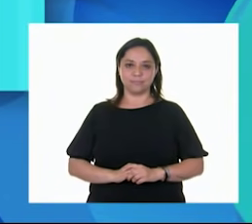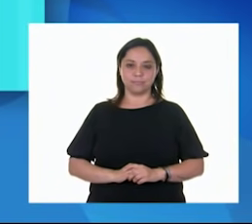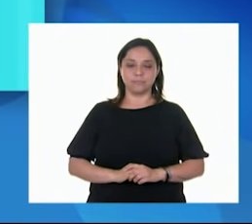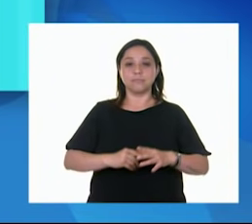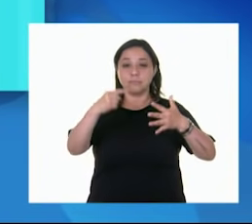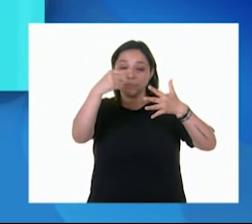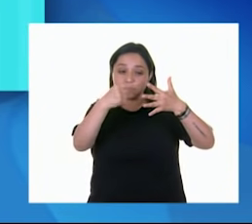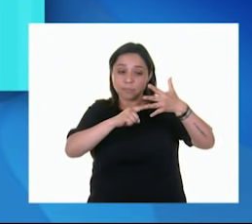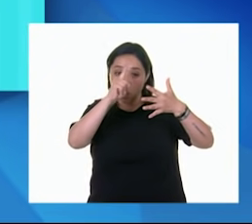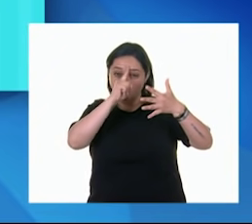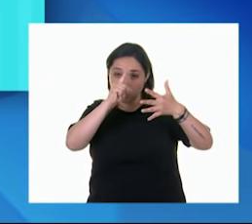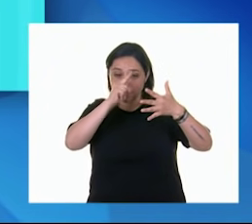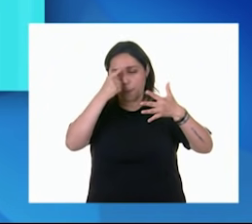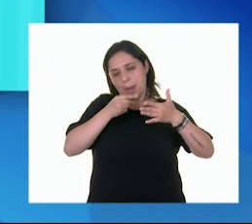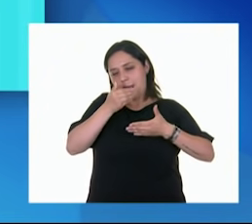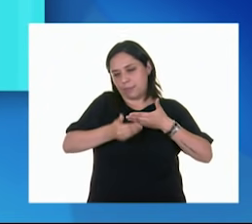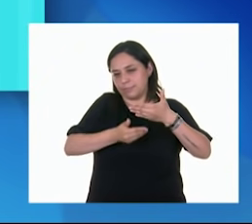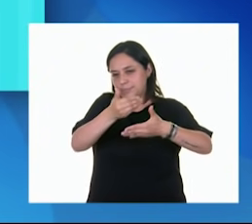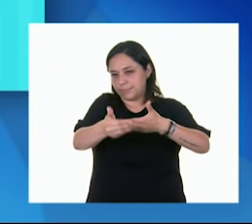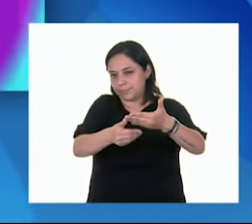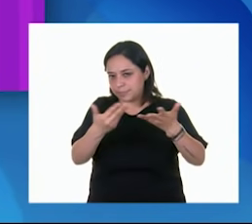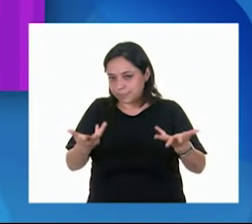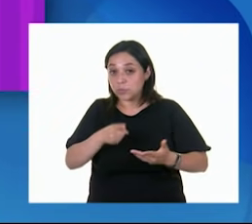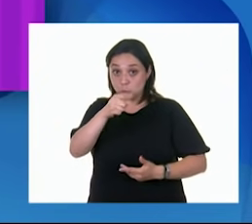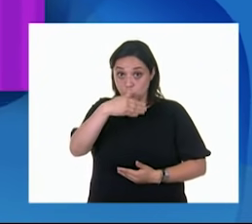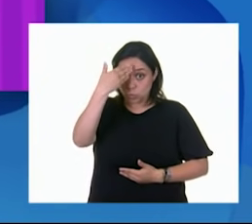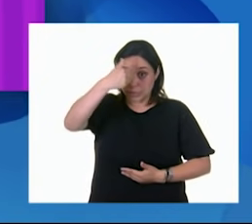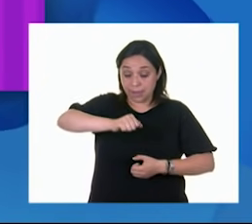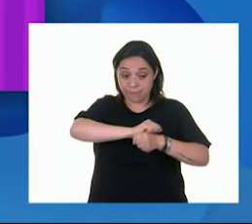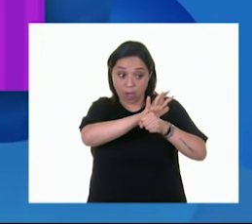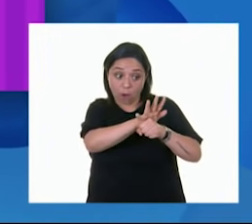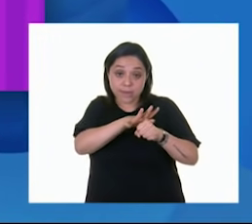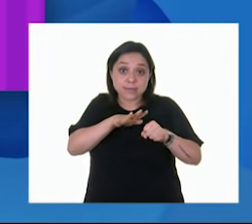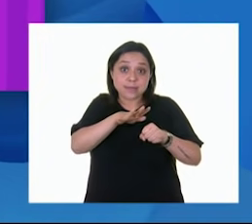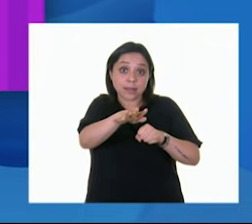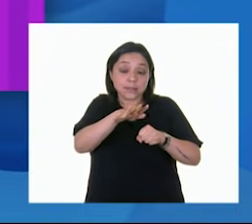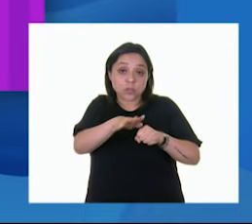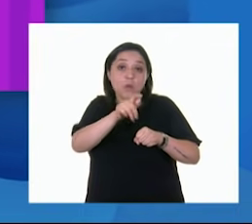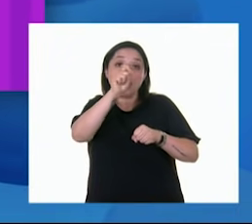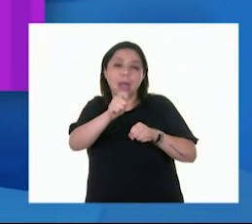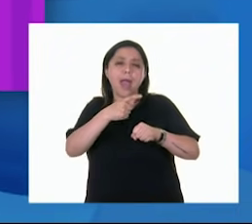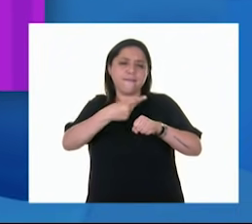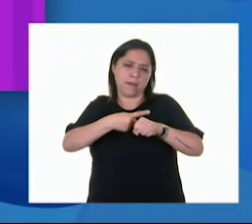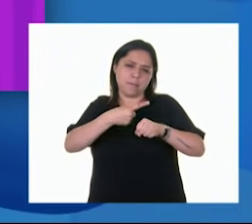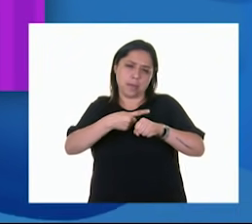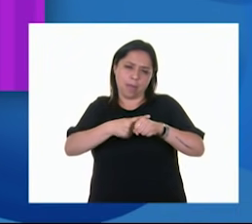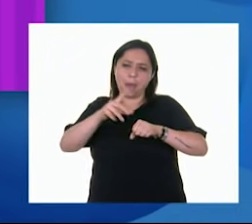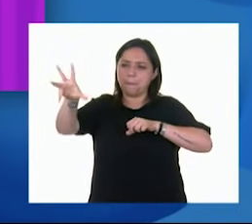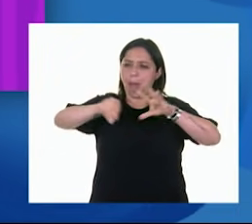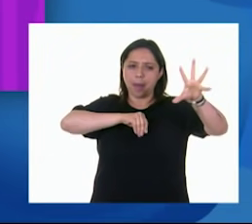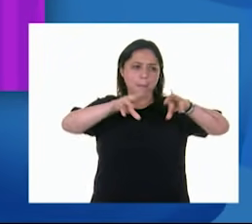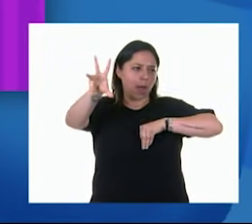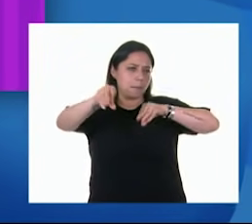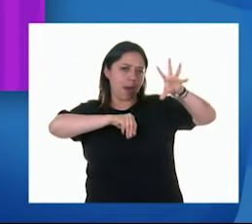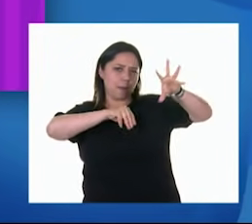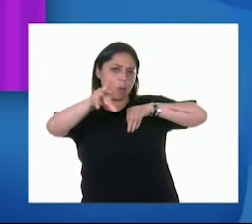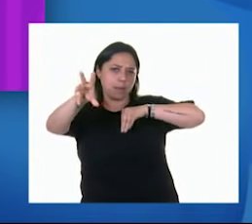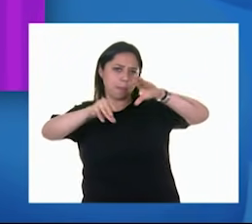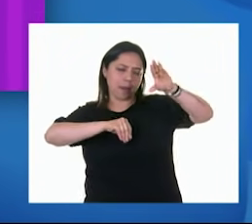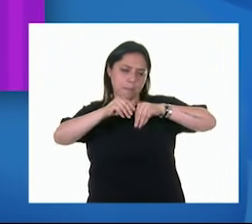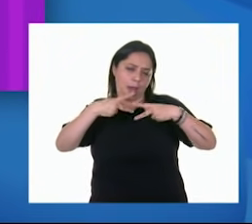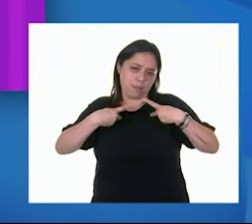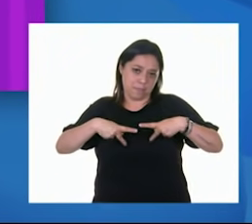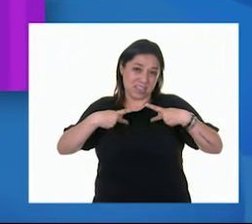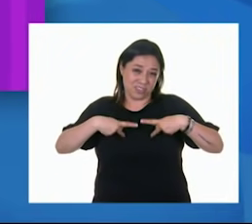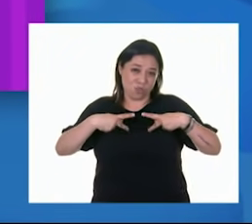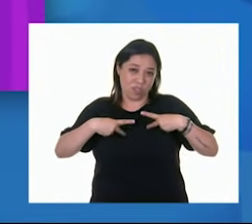Buenas prácticas para seguir adelante. Como todos sabemos, la COVID-19 es una enfermedad que se contagia muy fácilmente entre las